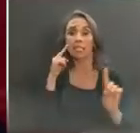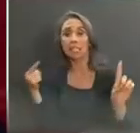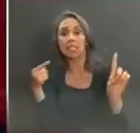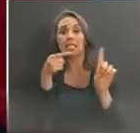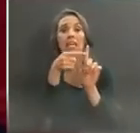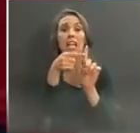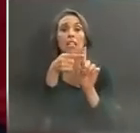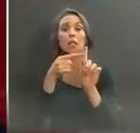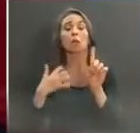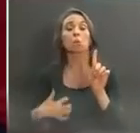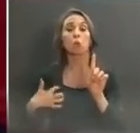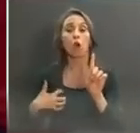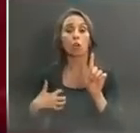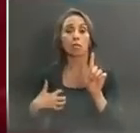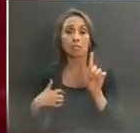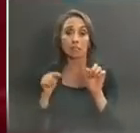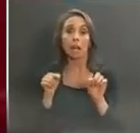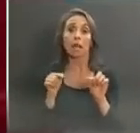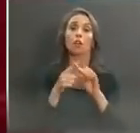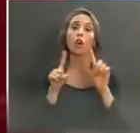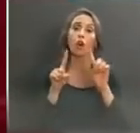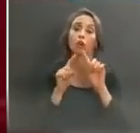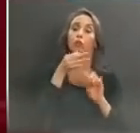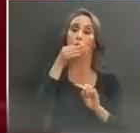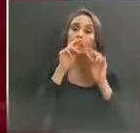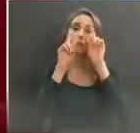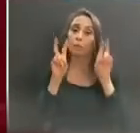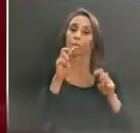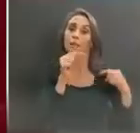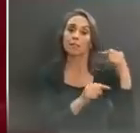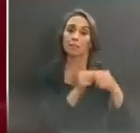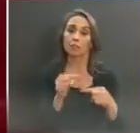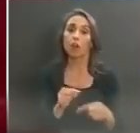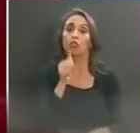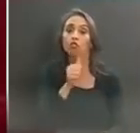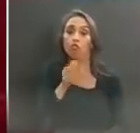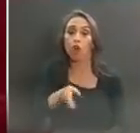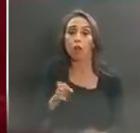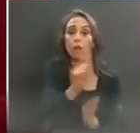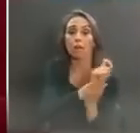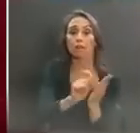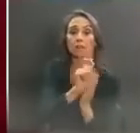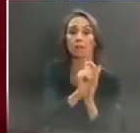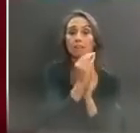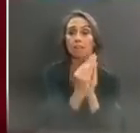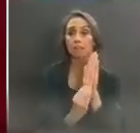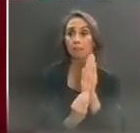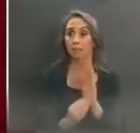molestia es otra parte de la historia. Una que todavía se está escribiendo.